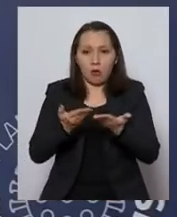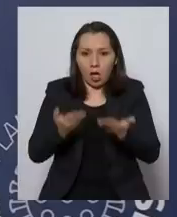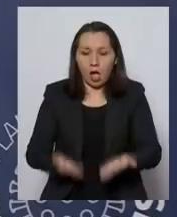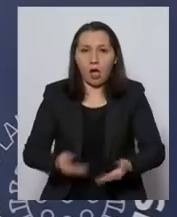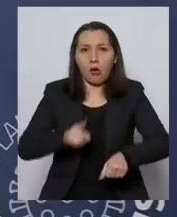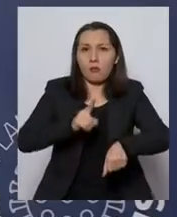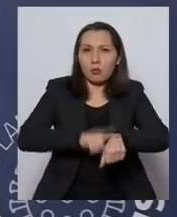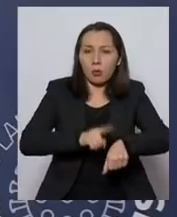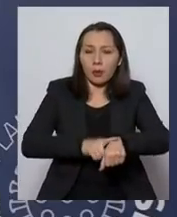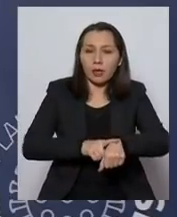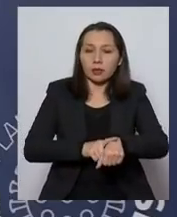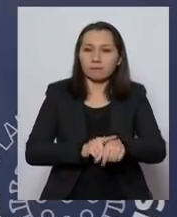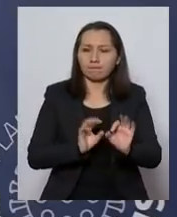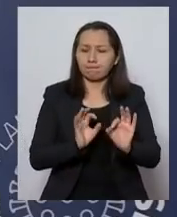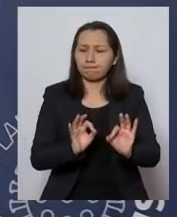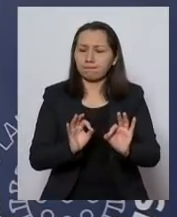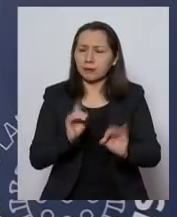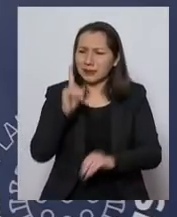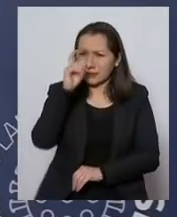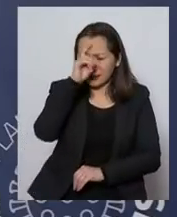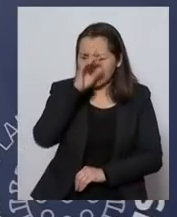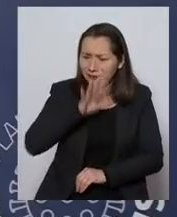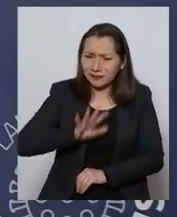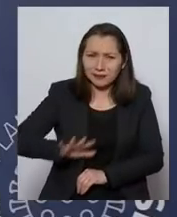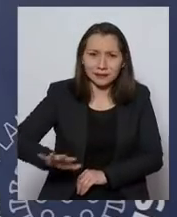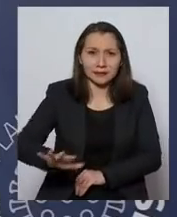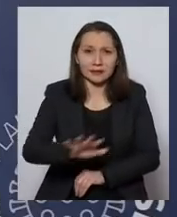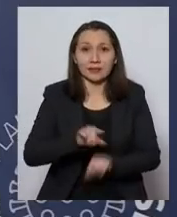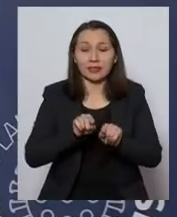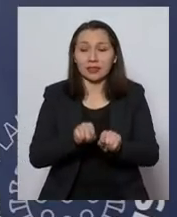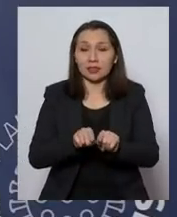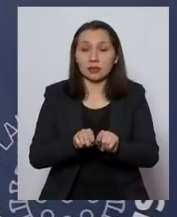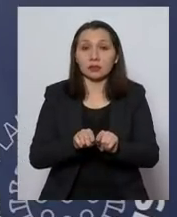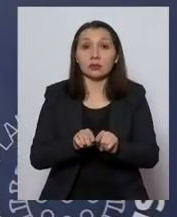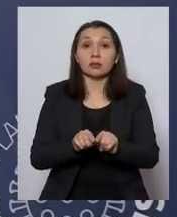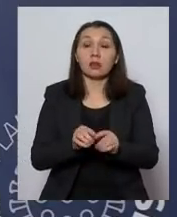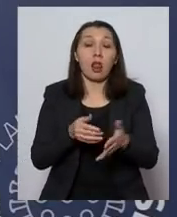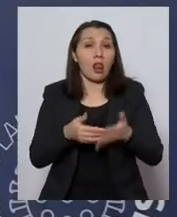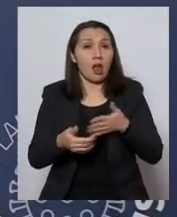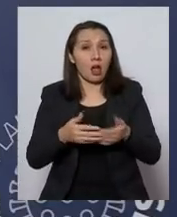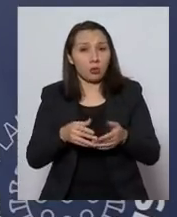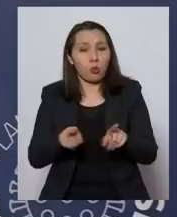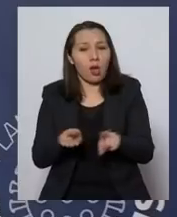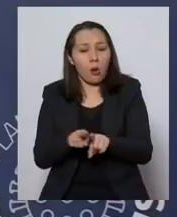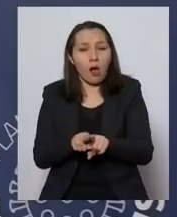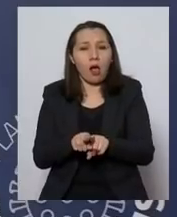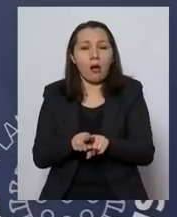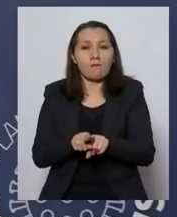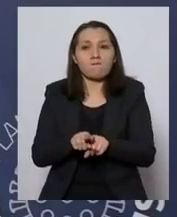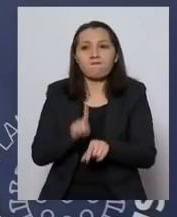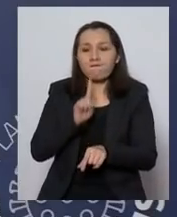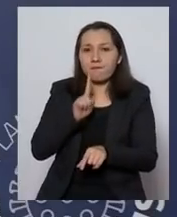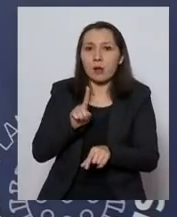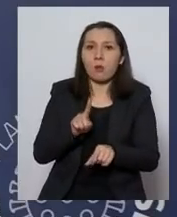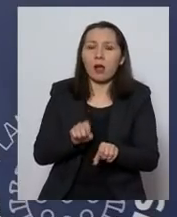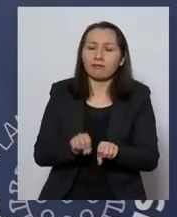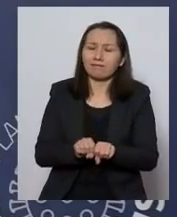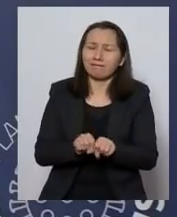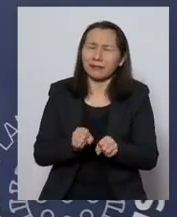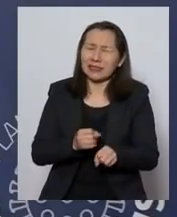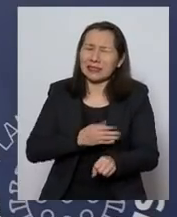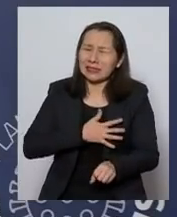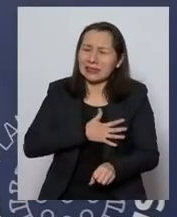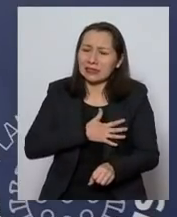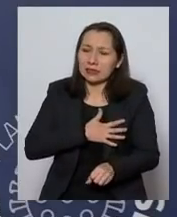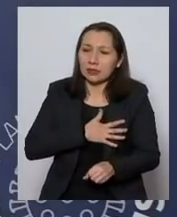momento extraordinariamente difícil y es natural que tengamos quiebres emocionales